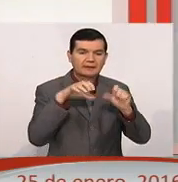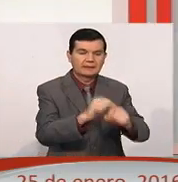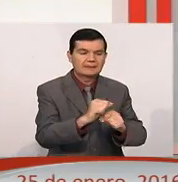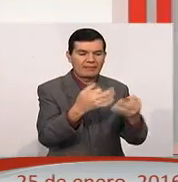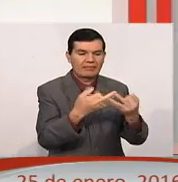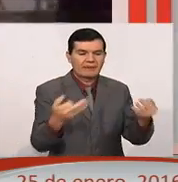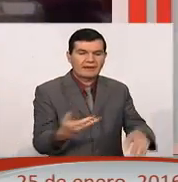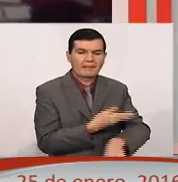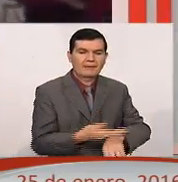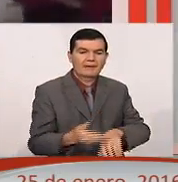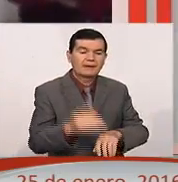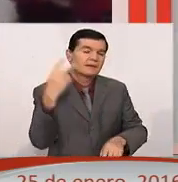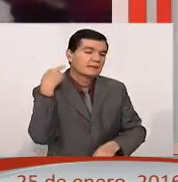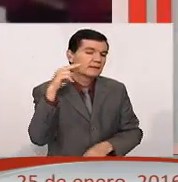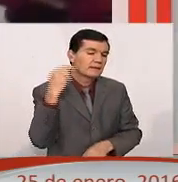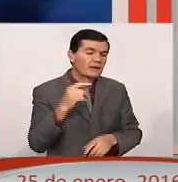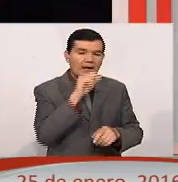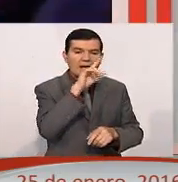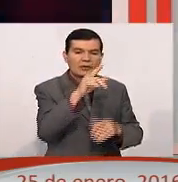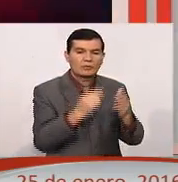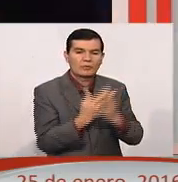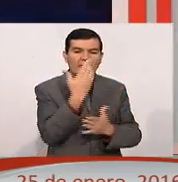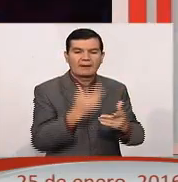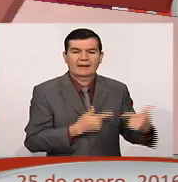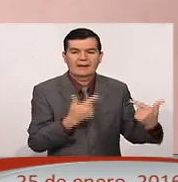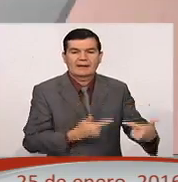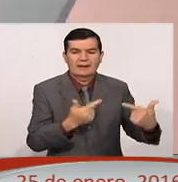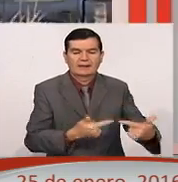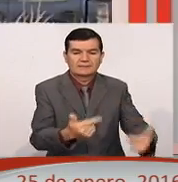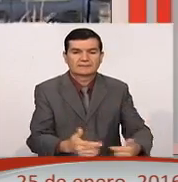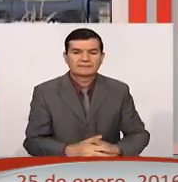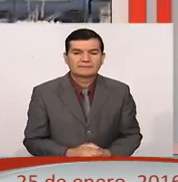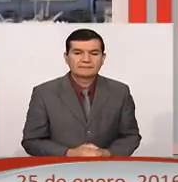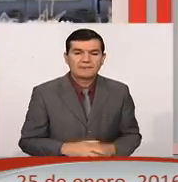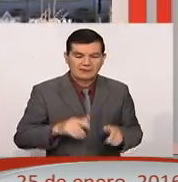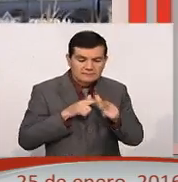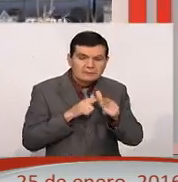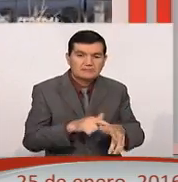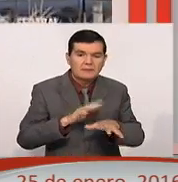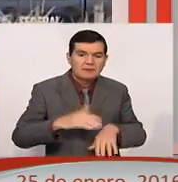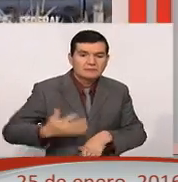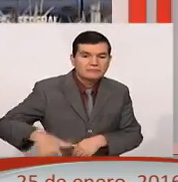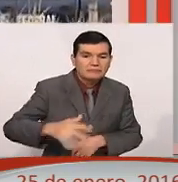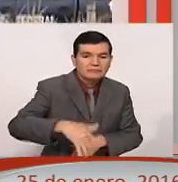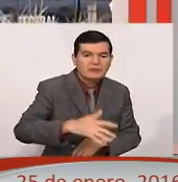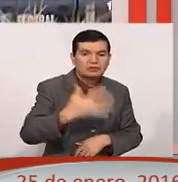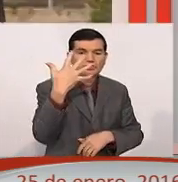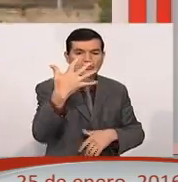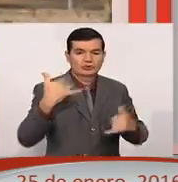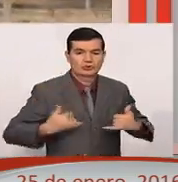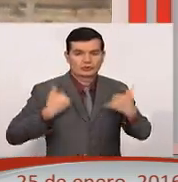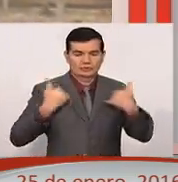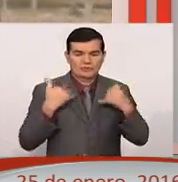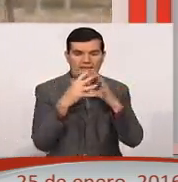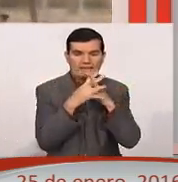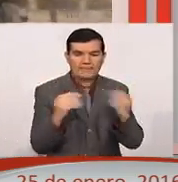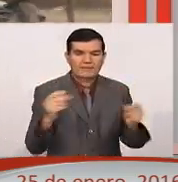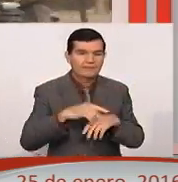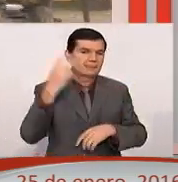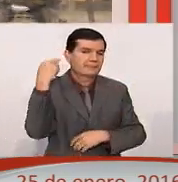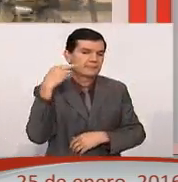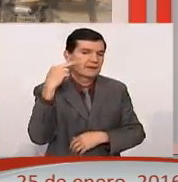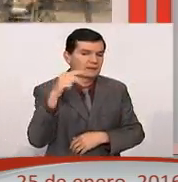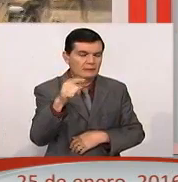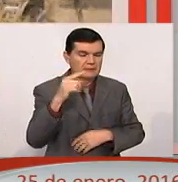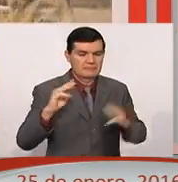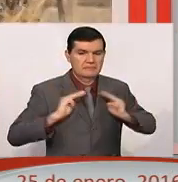Tierra Blanca, Veracruz, del cártel Jalisco Nueva Generación. Continúa la búsqueda de los 5 jóvenes desaparecidos en Veracruz.